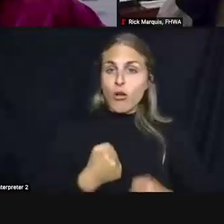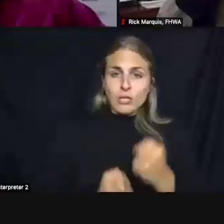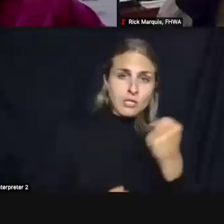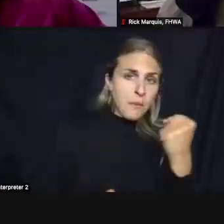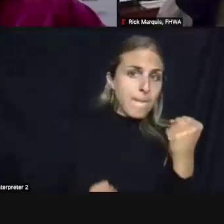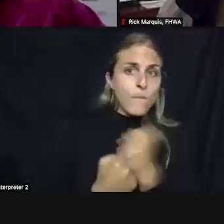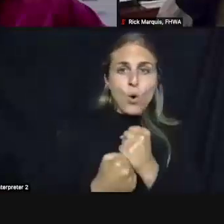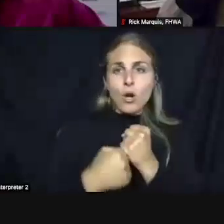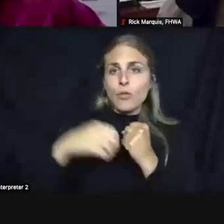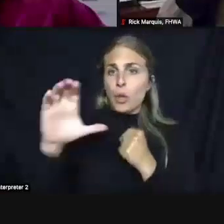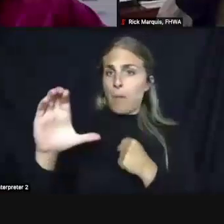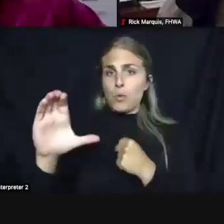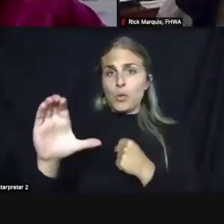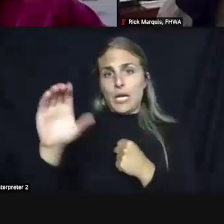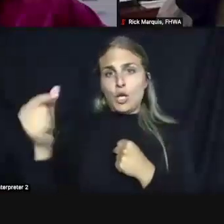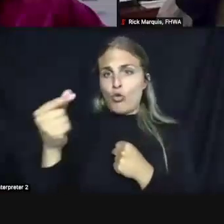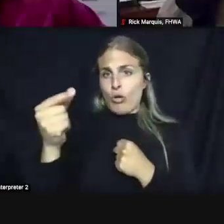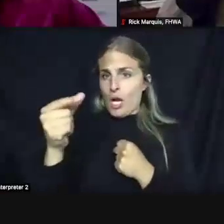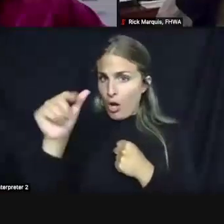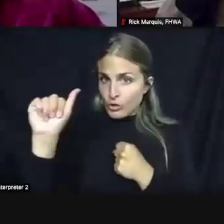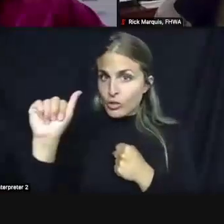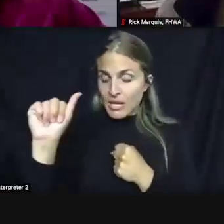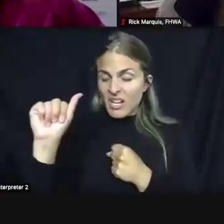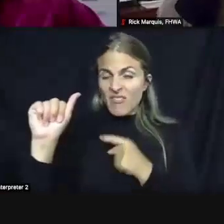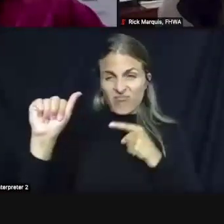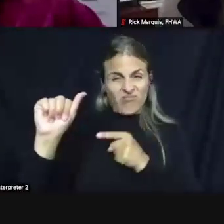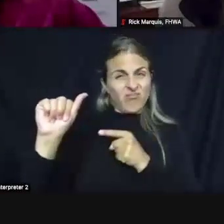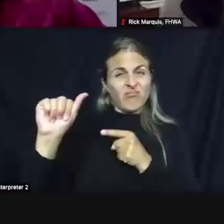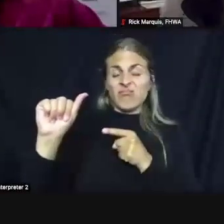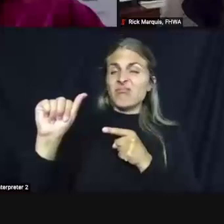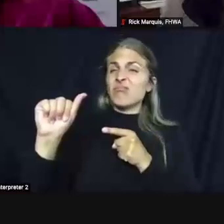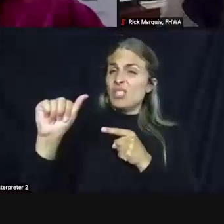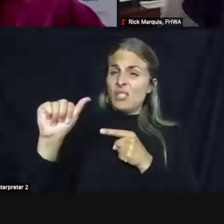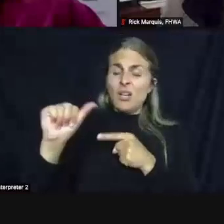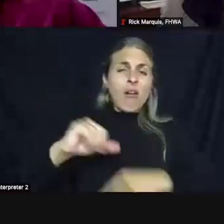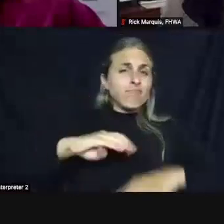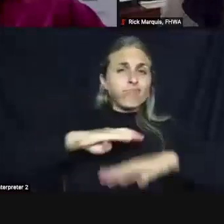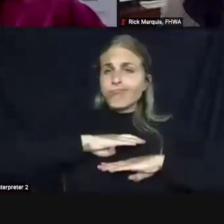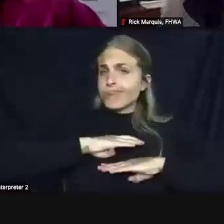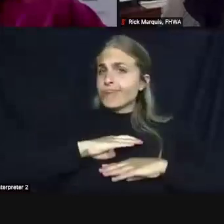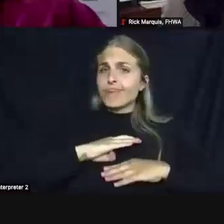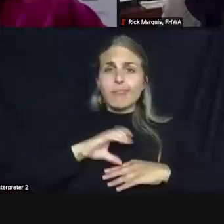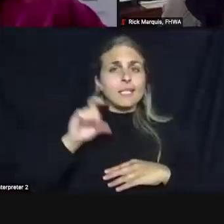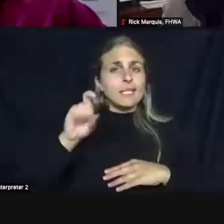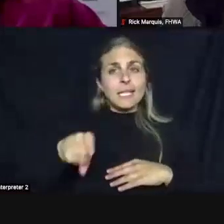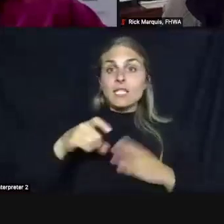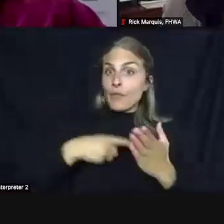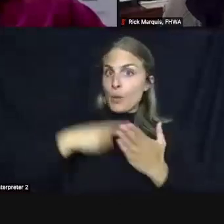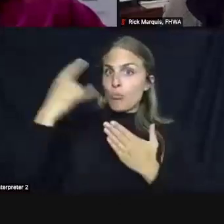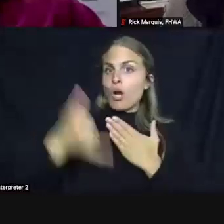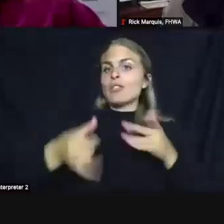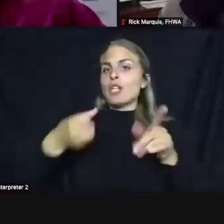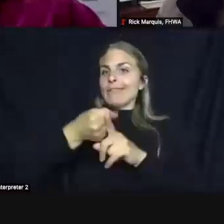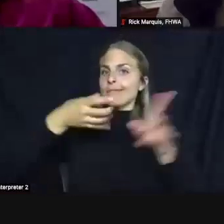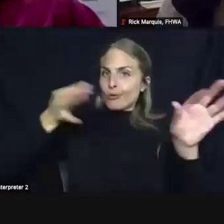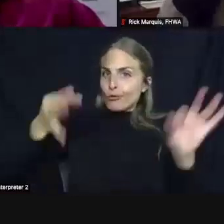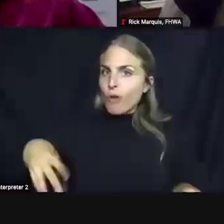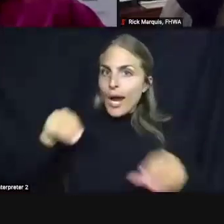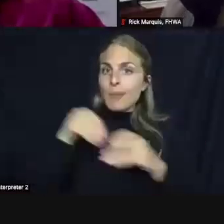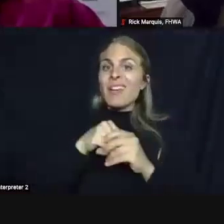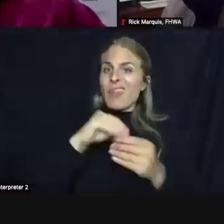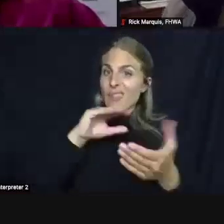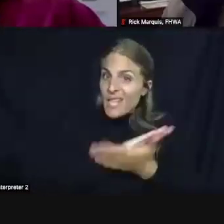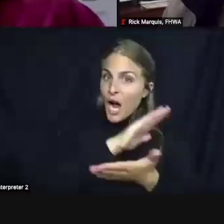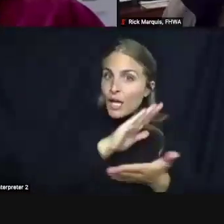M-E-G-A-N-L-E-E. Yo apoyo a la red comunitaria porque cumple con las